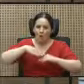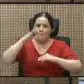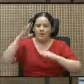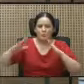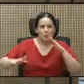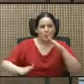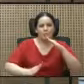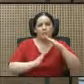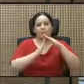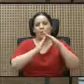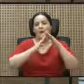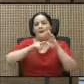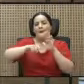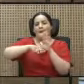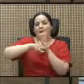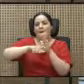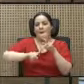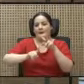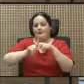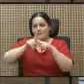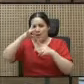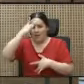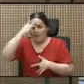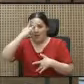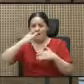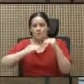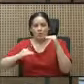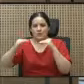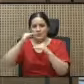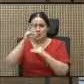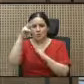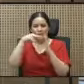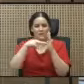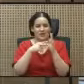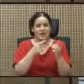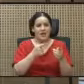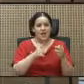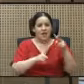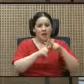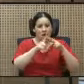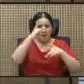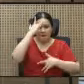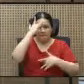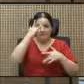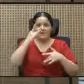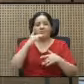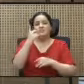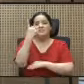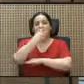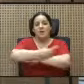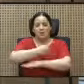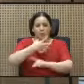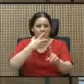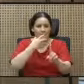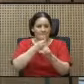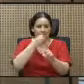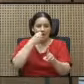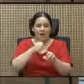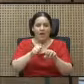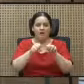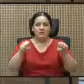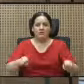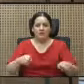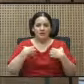casos positivos por encima de los 2.000 casos diarios, lo que impacta directamente a nuestro sistema sanitario y en la